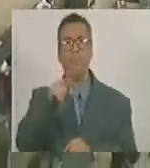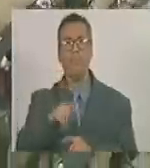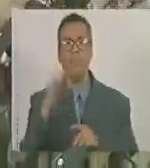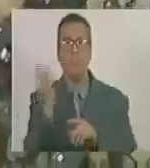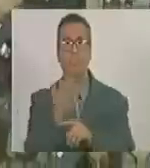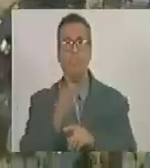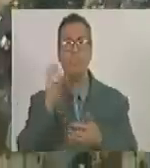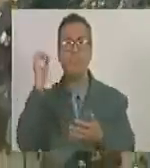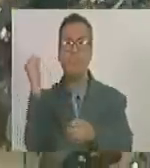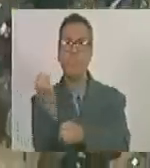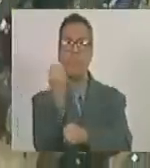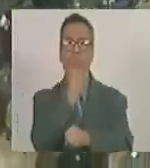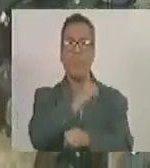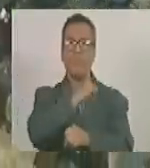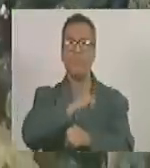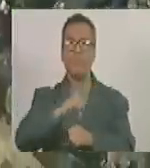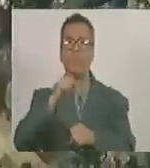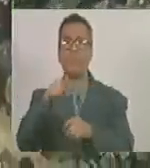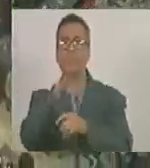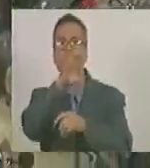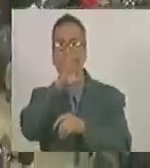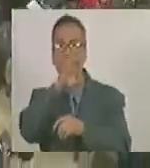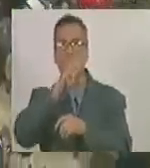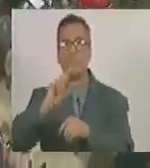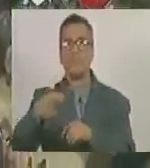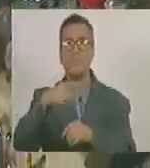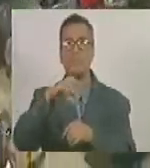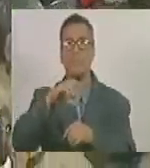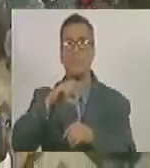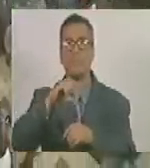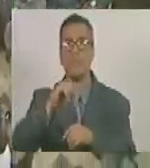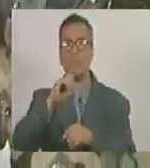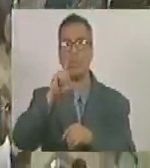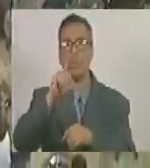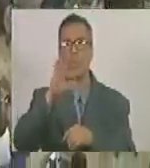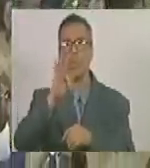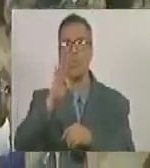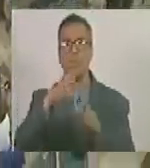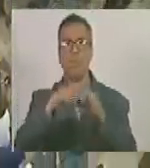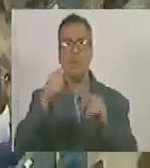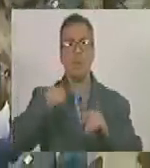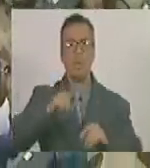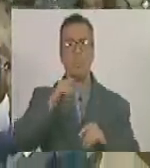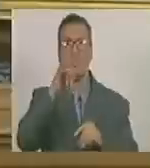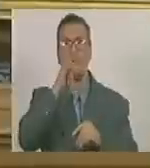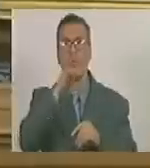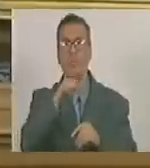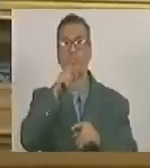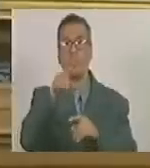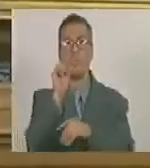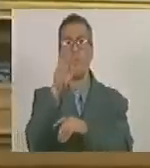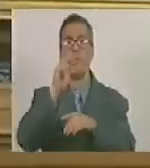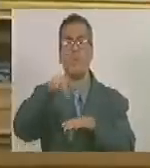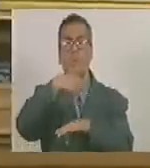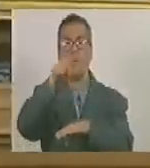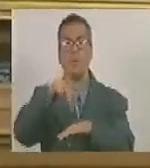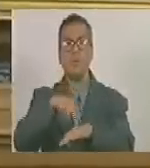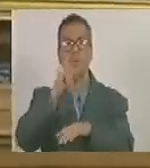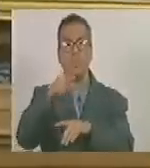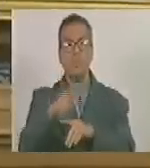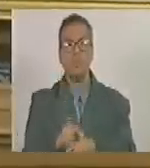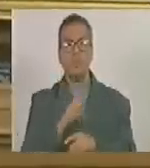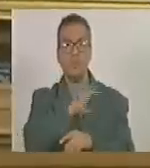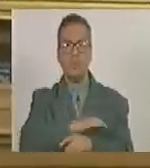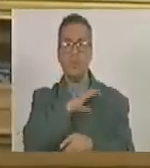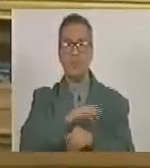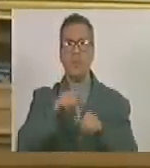cruel asesinato de este perrito de Gol, sino que además queremos informar que esta Asamblea Nacional, a través de su